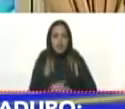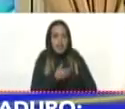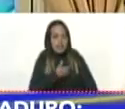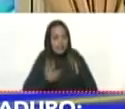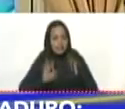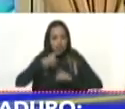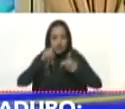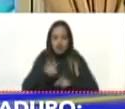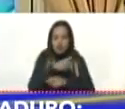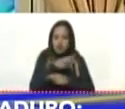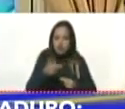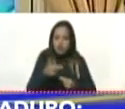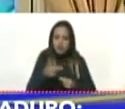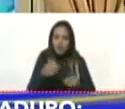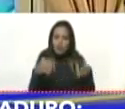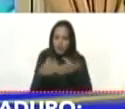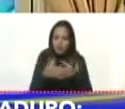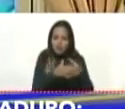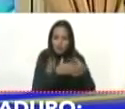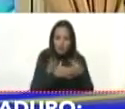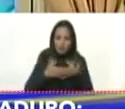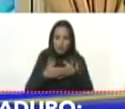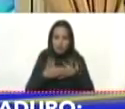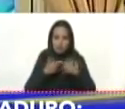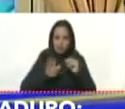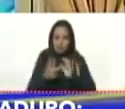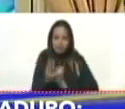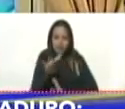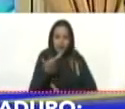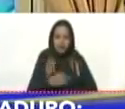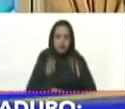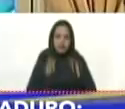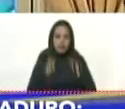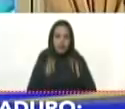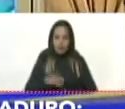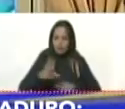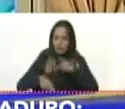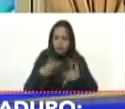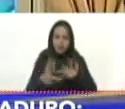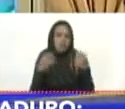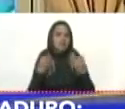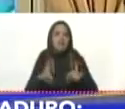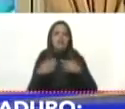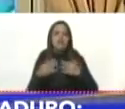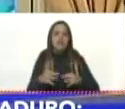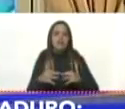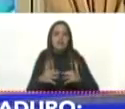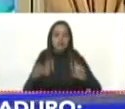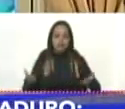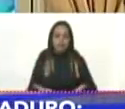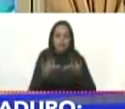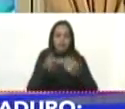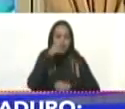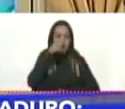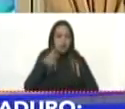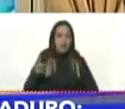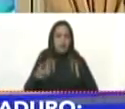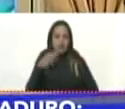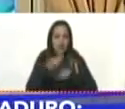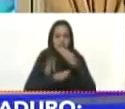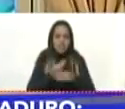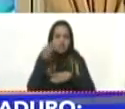no, los sectores de la oligarquía. Es un proceso natural de surgimiento del poder que va a constituir